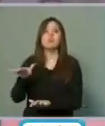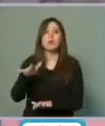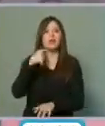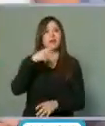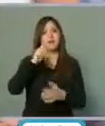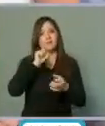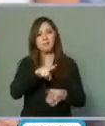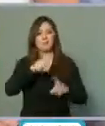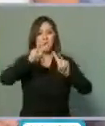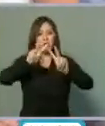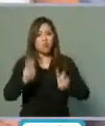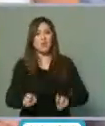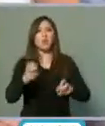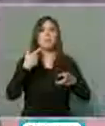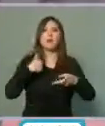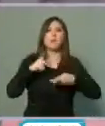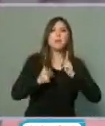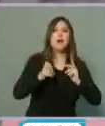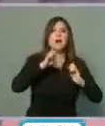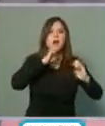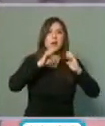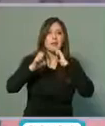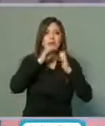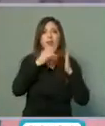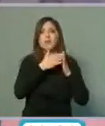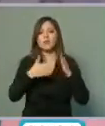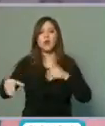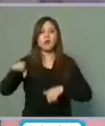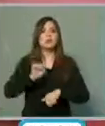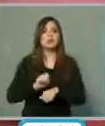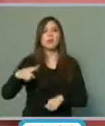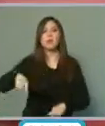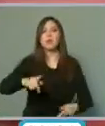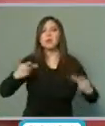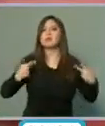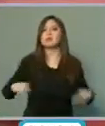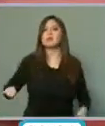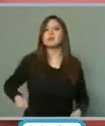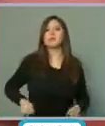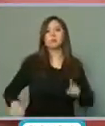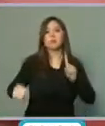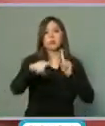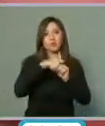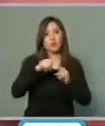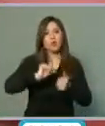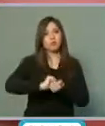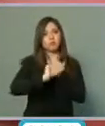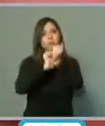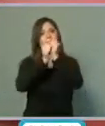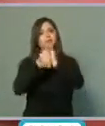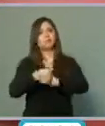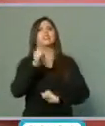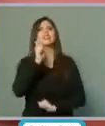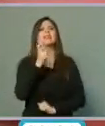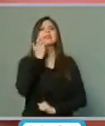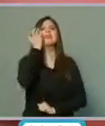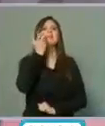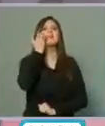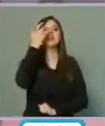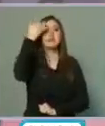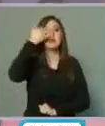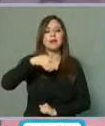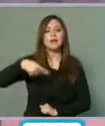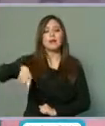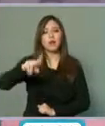esas semanas. También el resultado es muy positivo. Creció muchísimo el interés sobre Rusia. Es